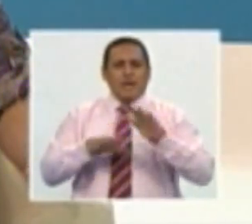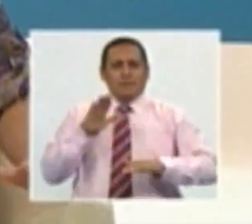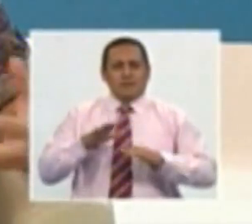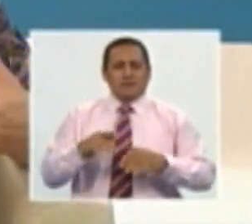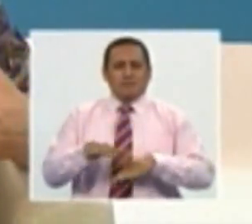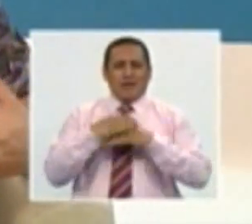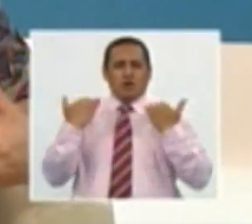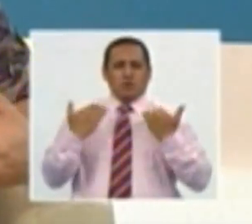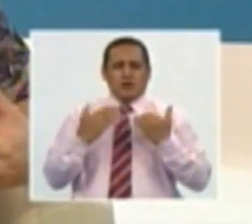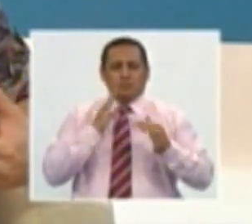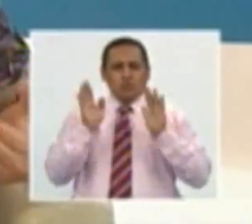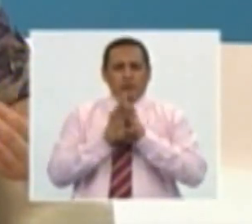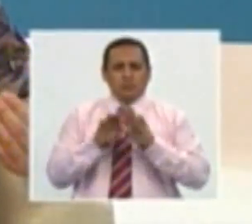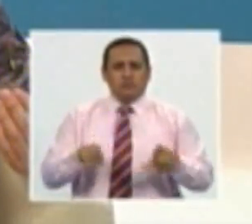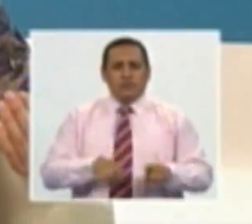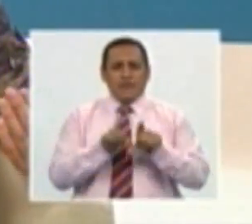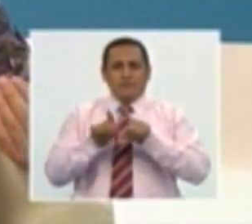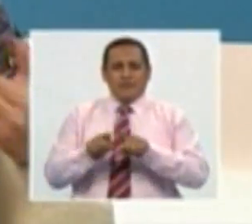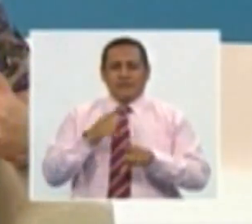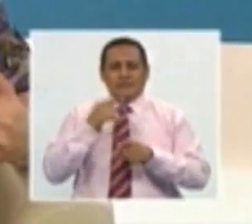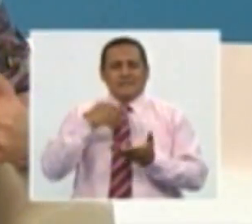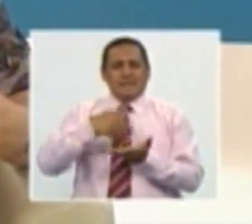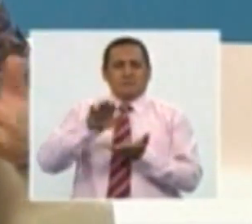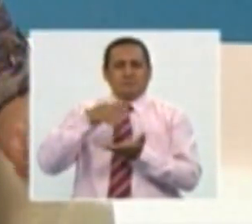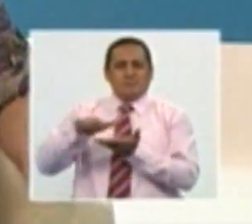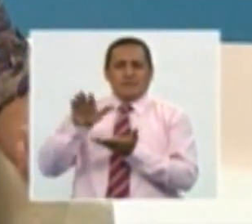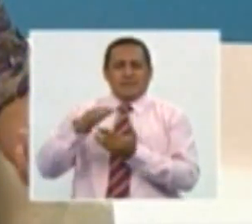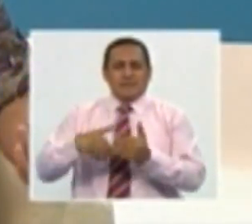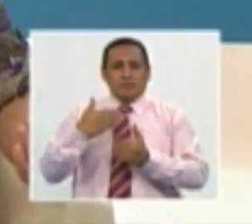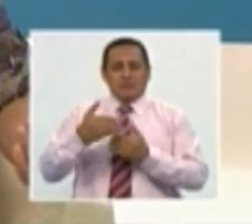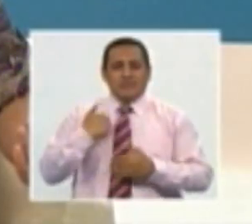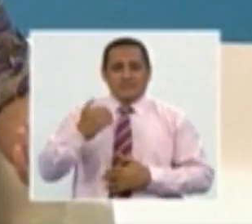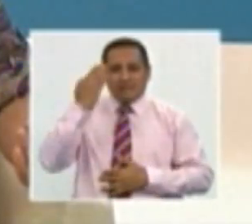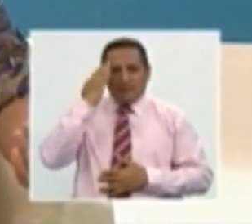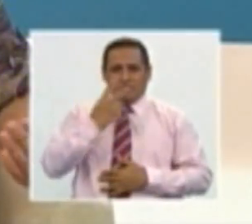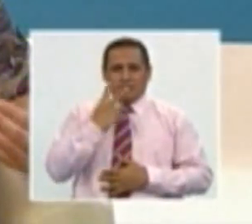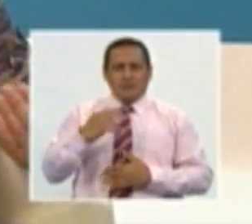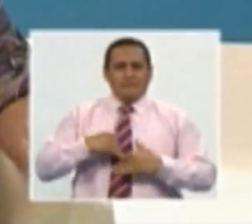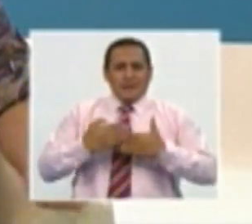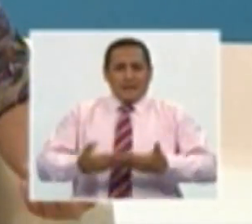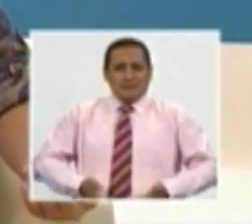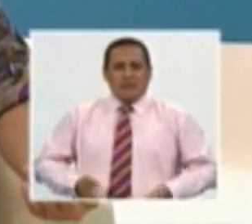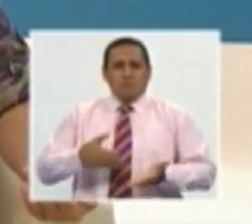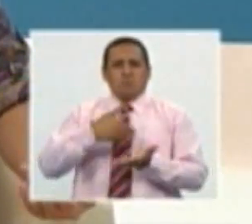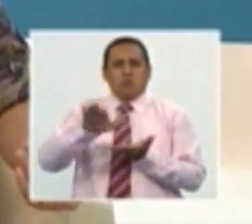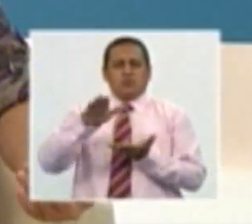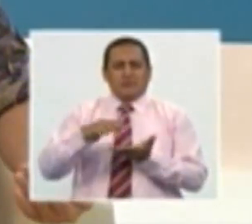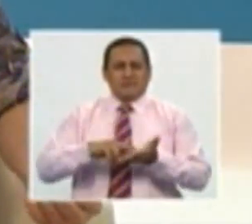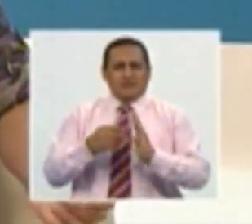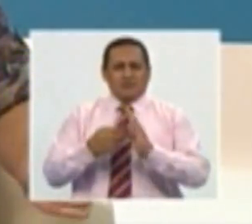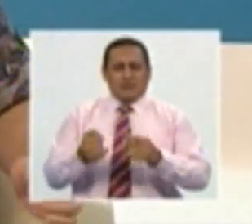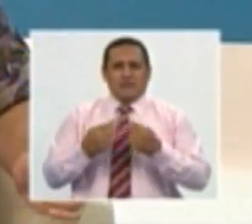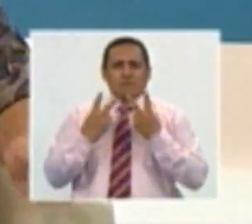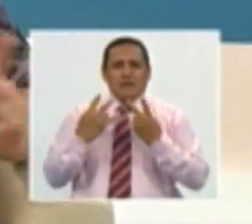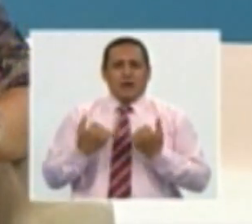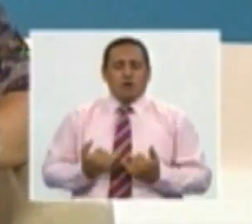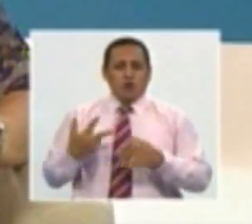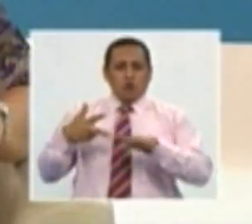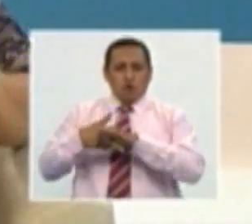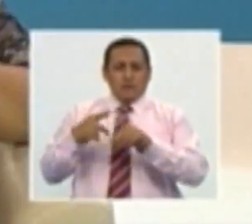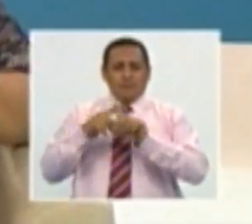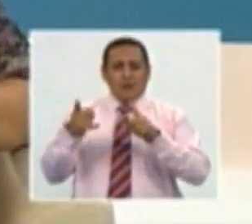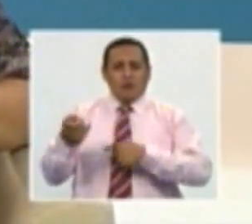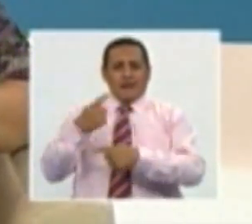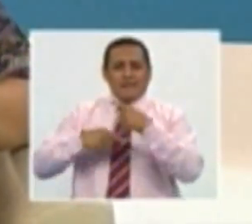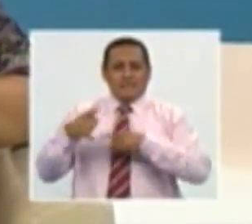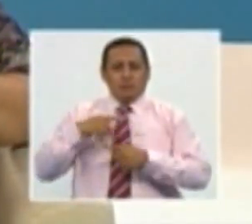les vulnera e incluso se las despide nada más enterarse de que están gestando. En ese sentido nos vamos a ir a la pausa,